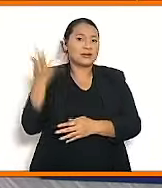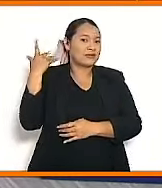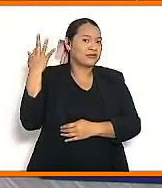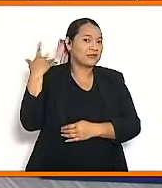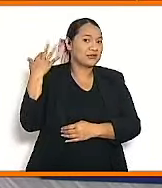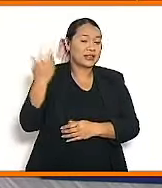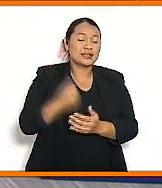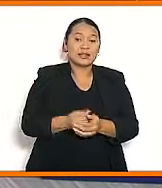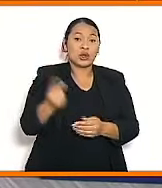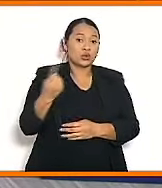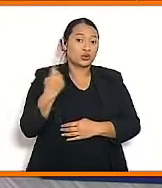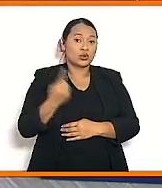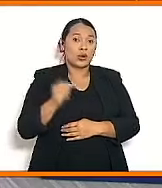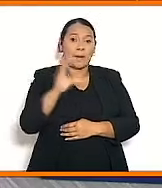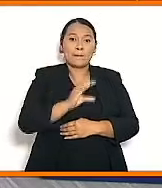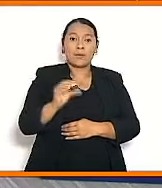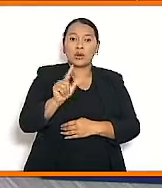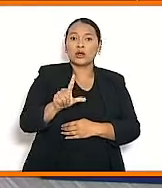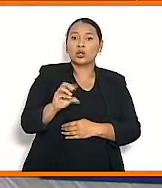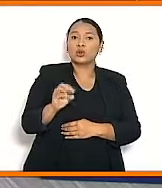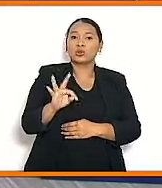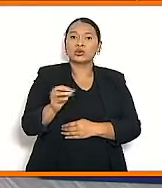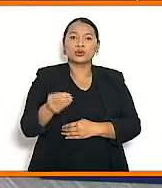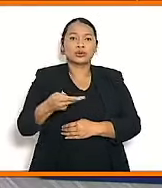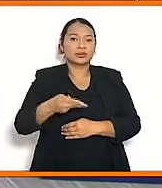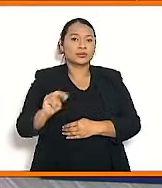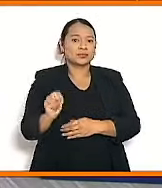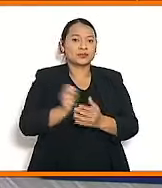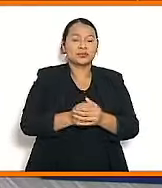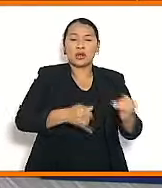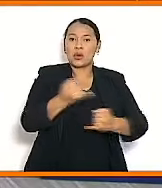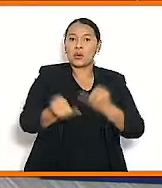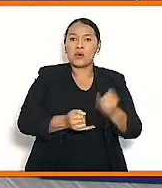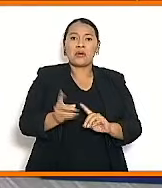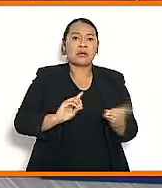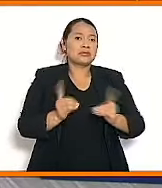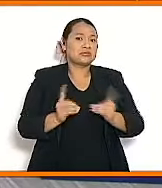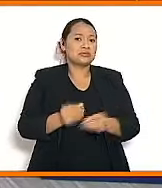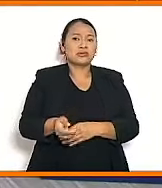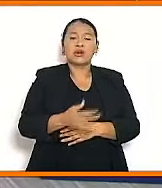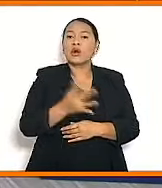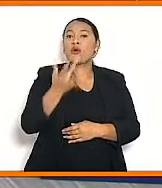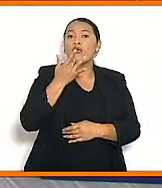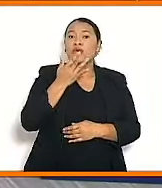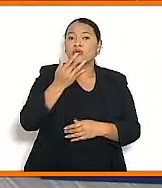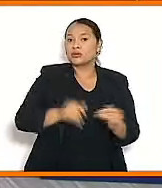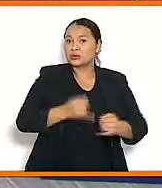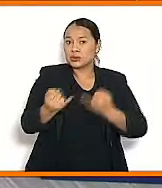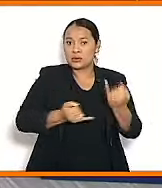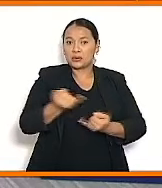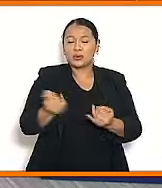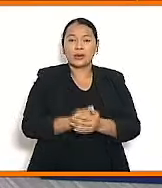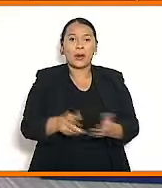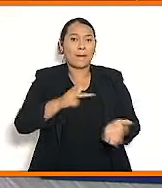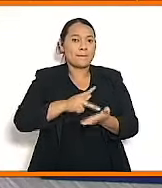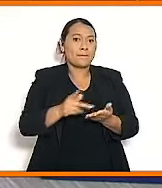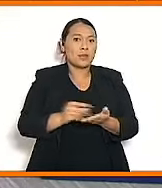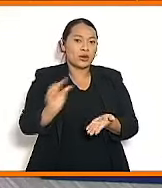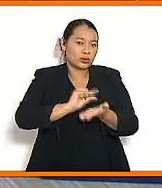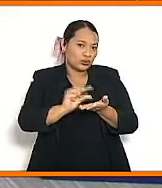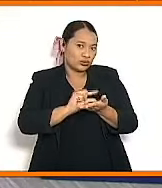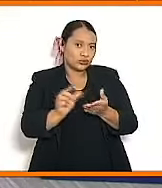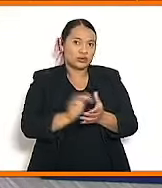y sencillo ingresando a través de loto.hn. Juega cualquiera de nuestros juegos electrónicos y puedes pagar con tu billetera